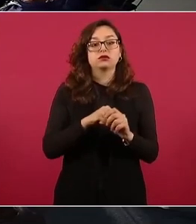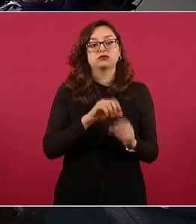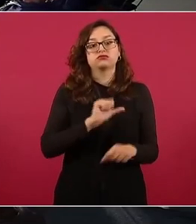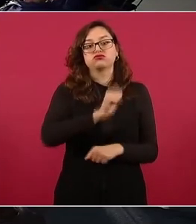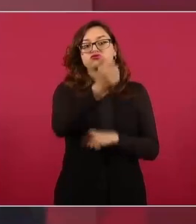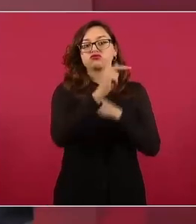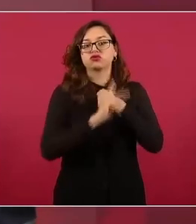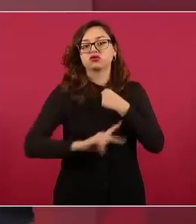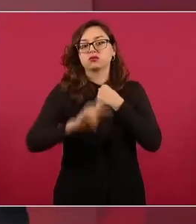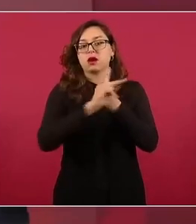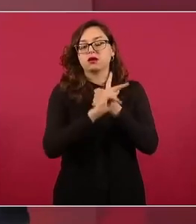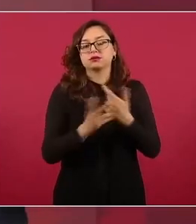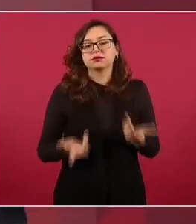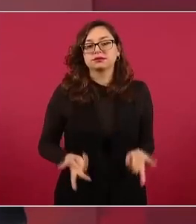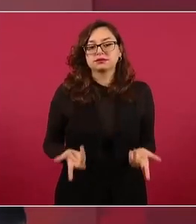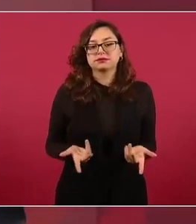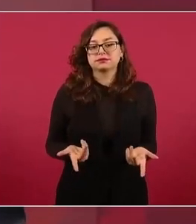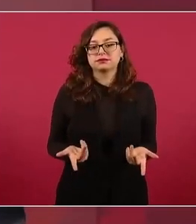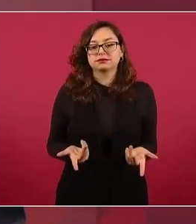Los seguros,